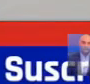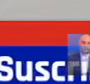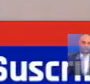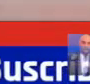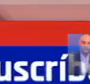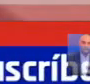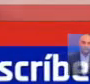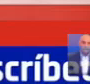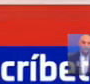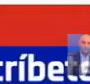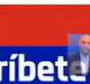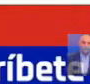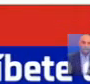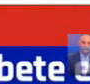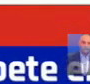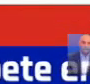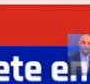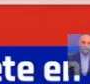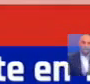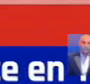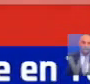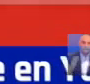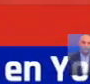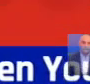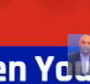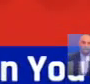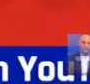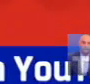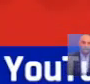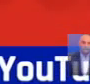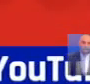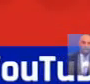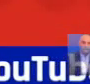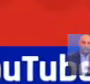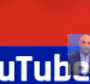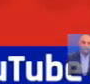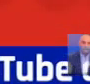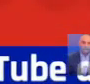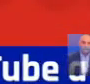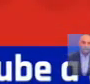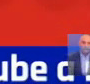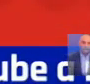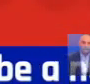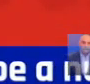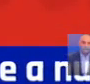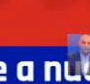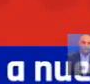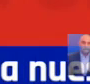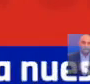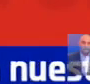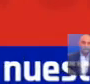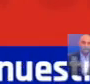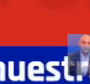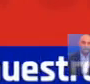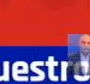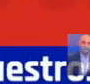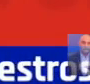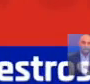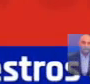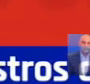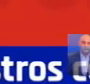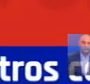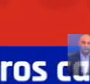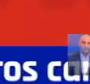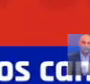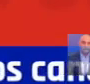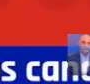Financiero, Excelsior, Mexicanos contra la Corrupción, Animal Político, es decir, están por todas partes, el Heraldo de